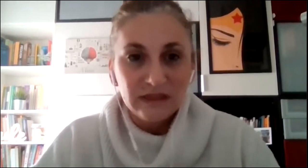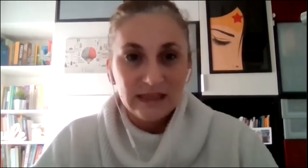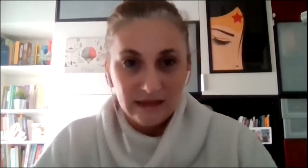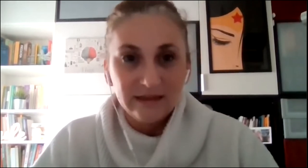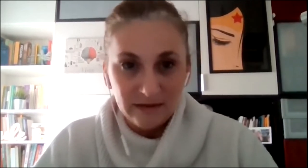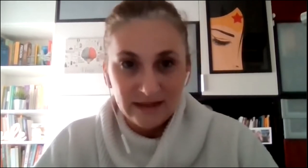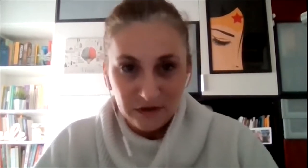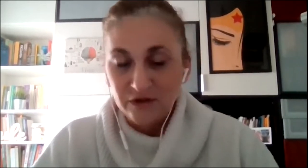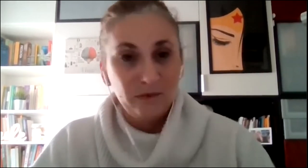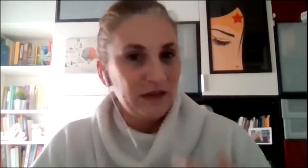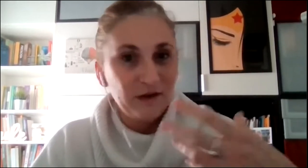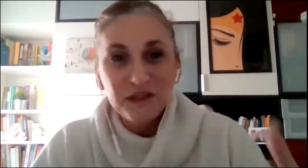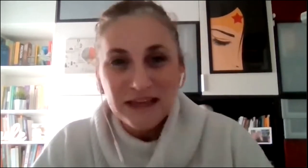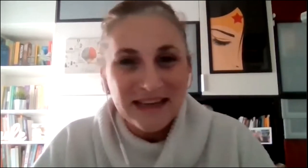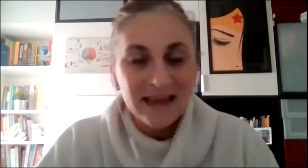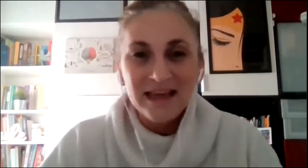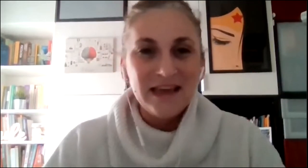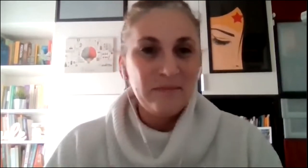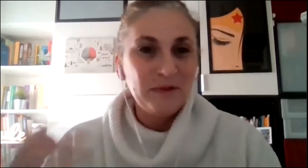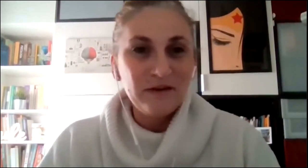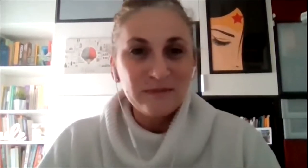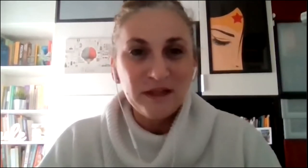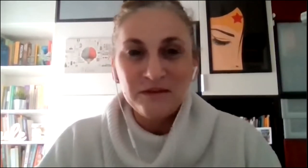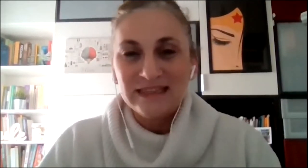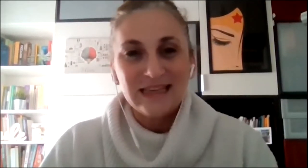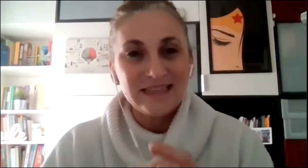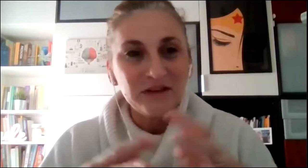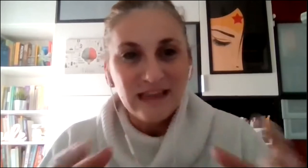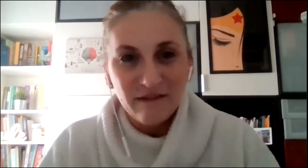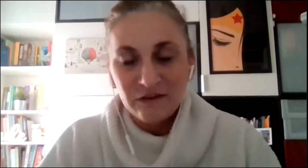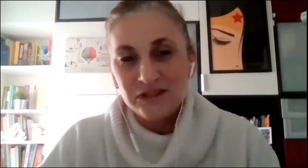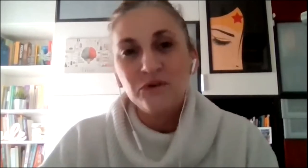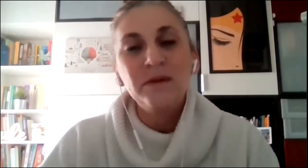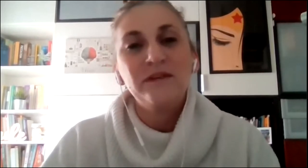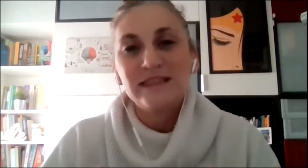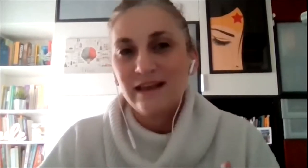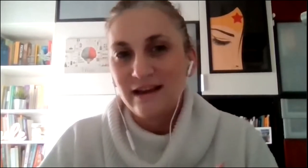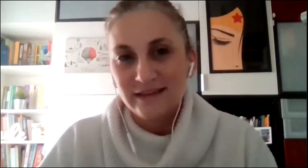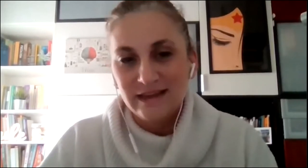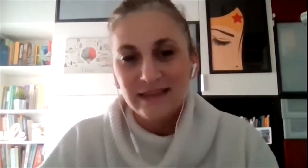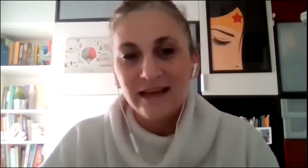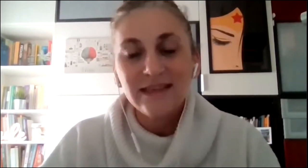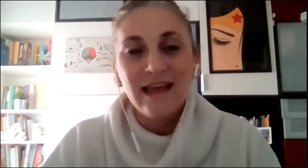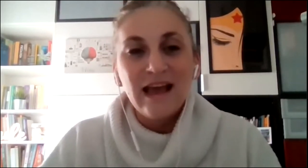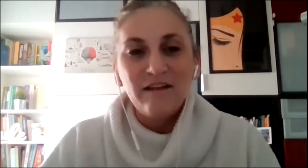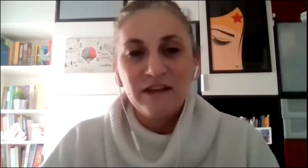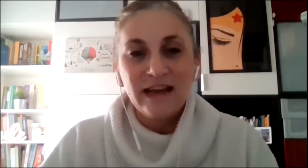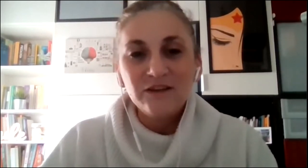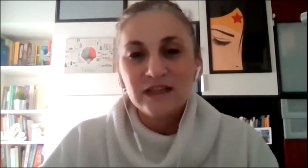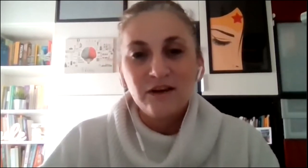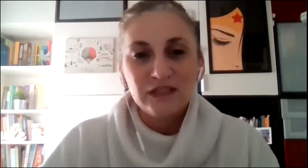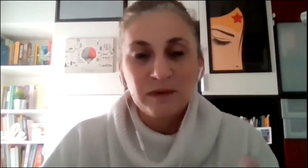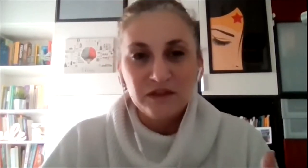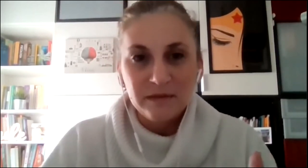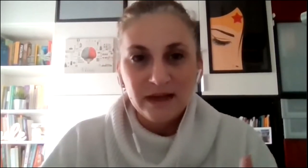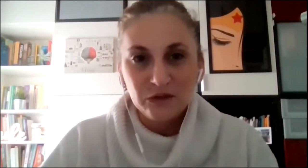limitadas nuestras alternativas de ocio, el poder ir a un cine, el poder ir a un espacio, mientras que si no es diáfano, si no cumple una serie de características, al final nos